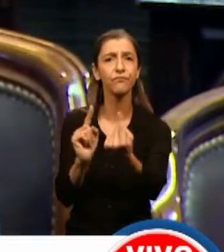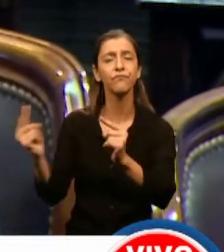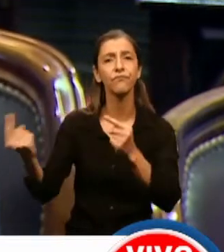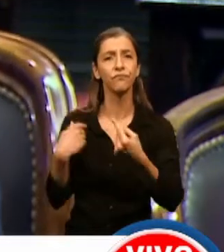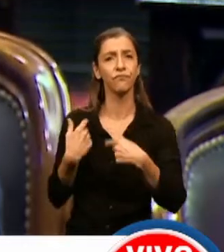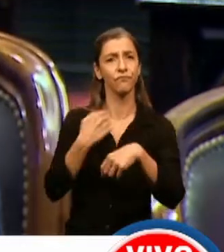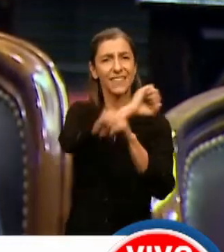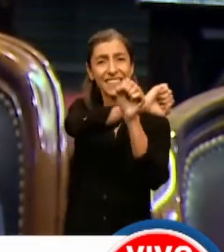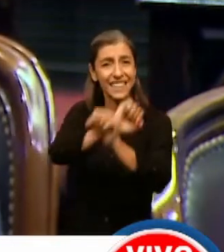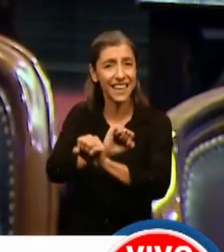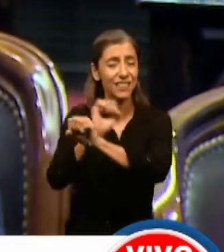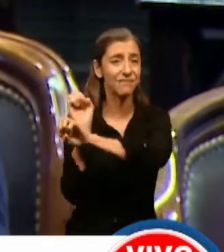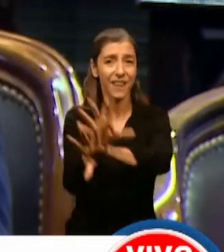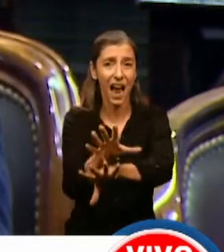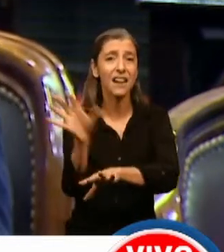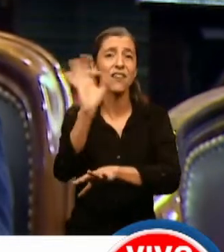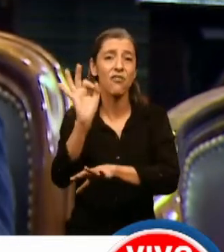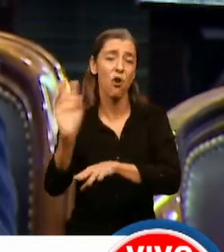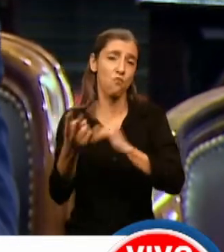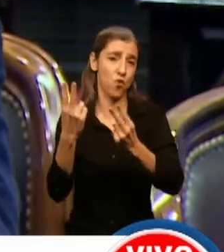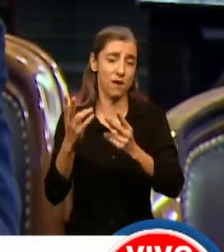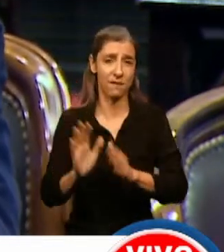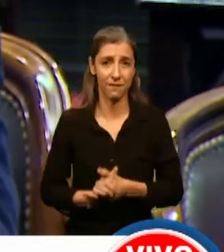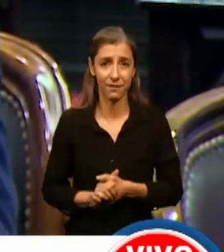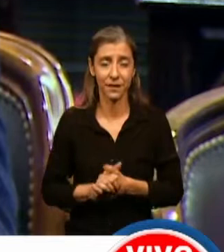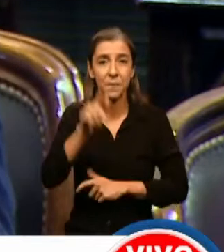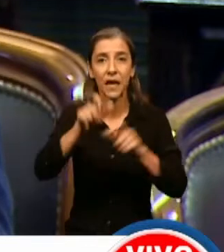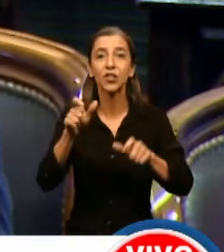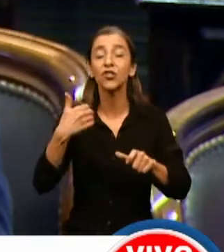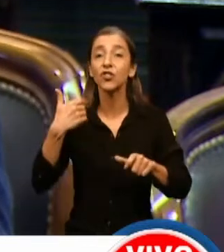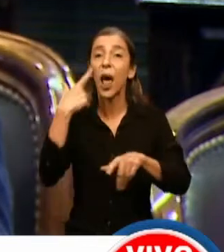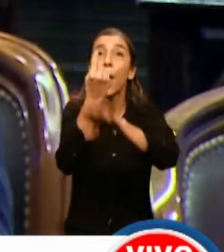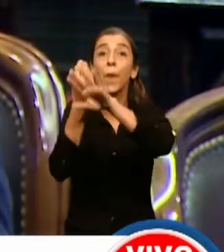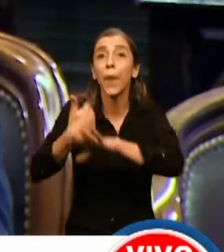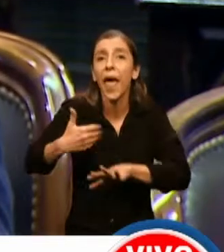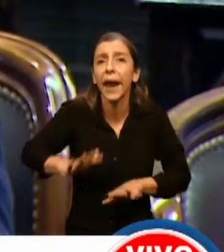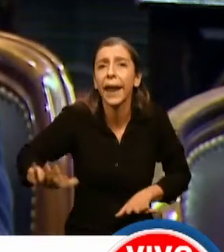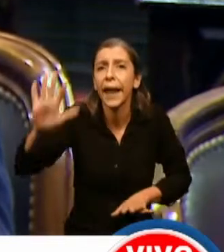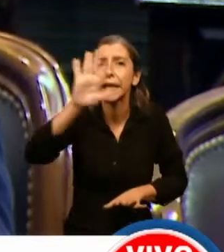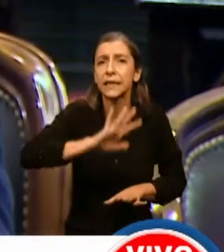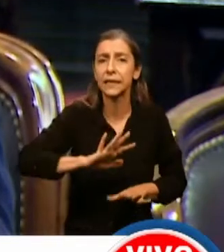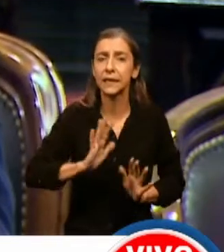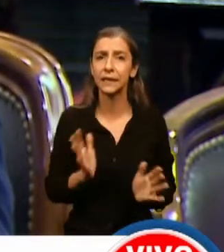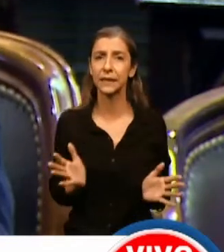cárcel y hasta la muerte. Personas de este país, presidente, que a pesar de